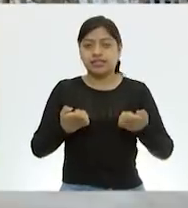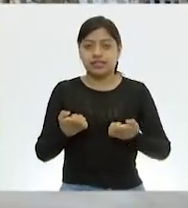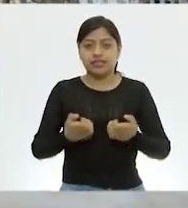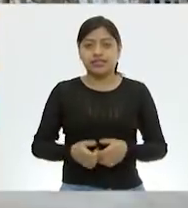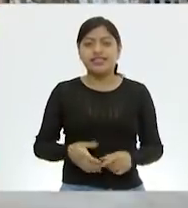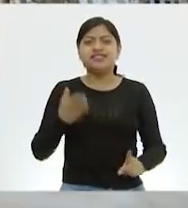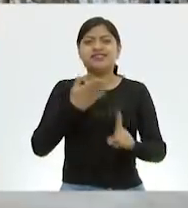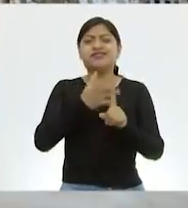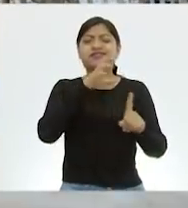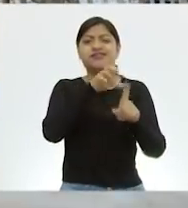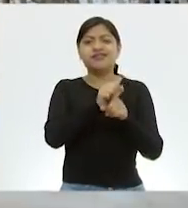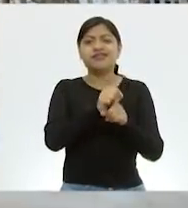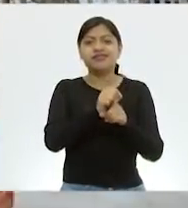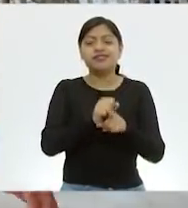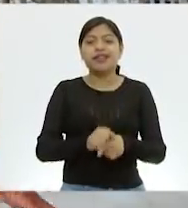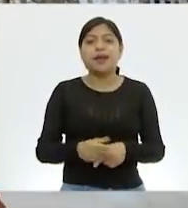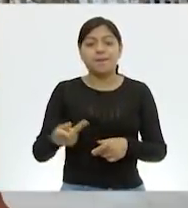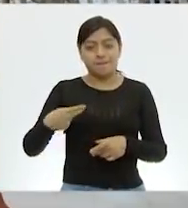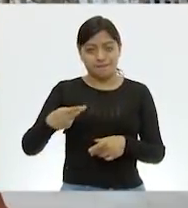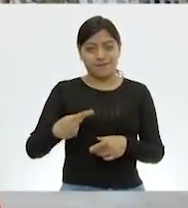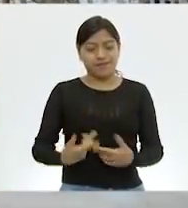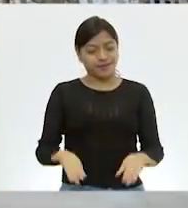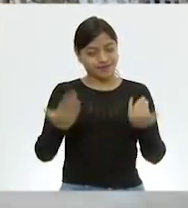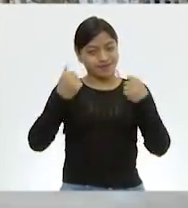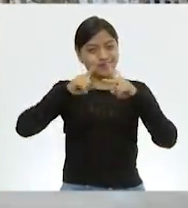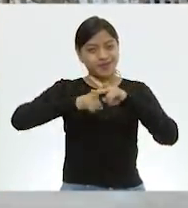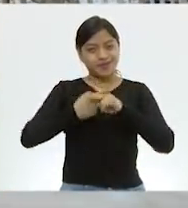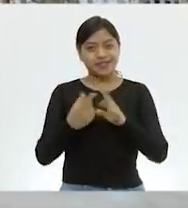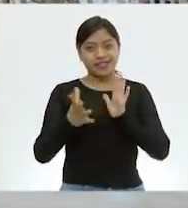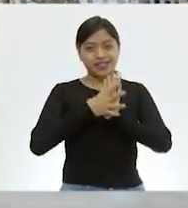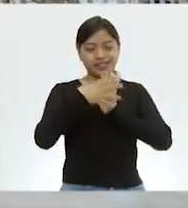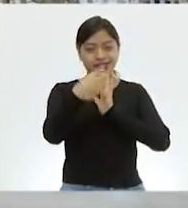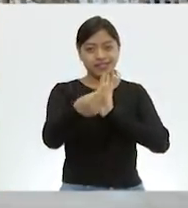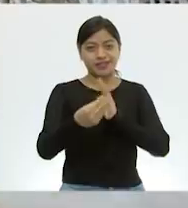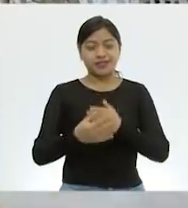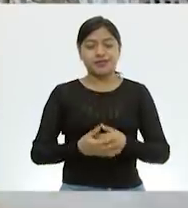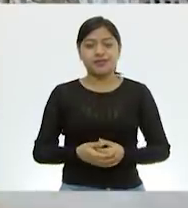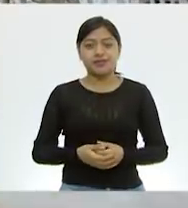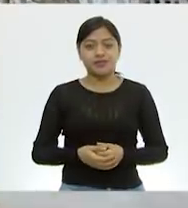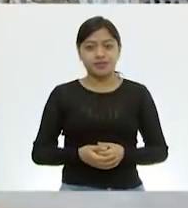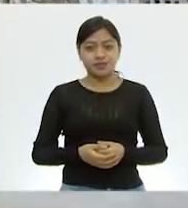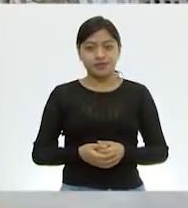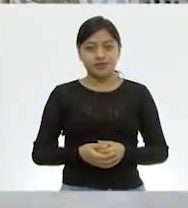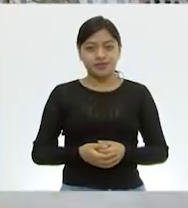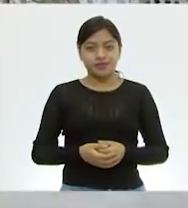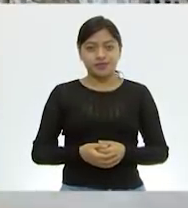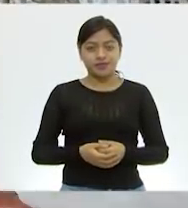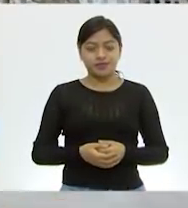enfocada en las piernas. Comencemos con el calentamiento